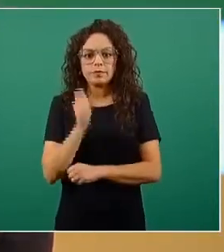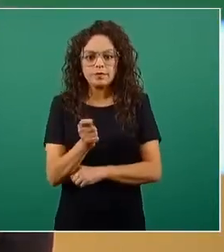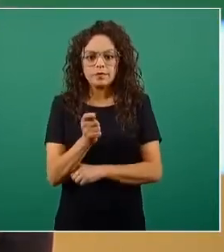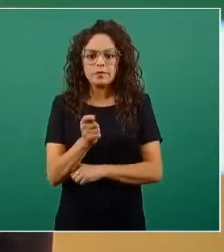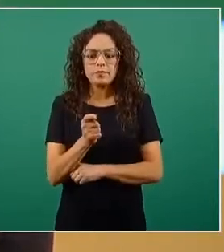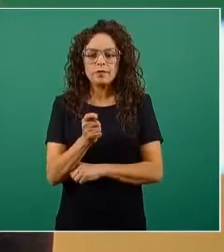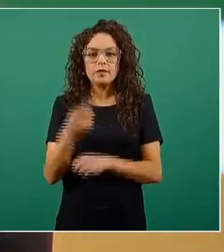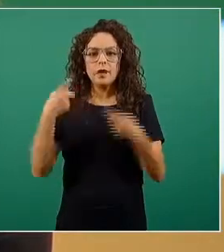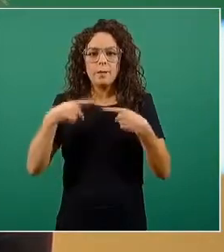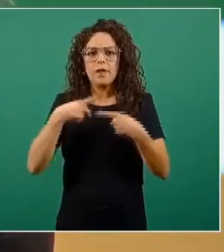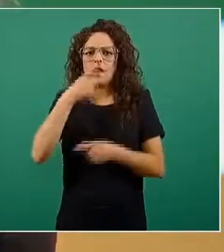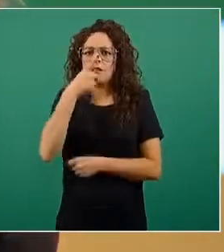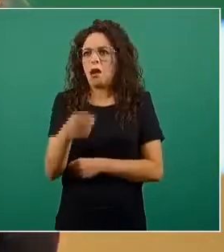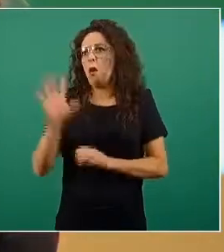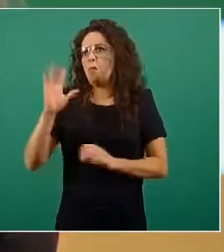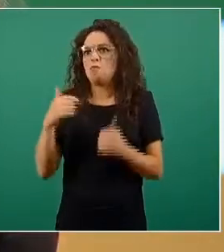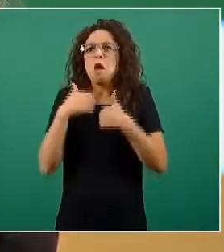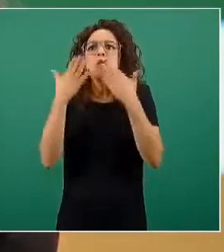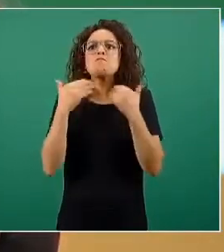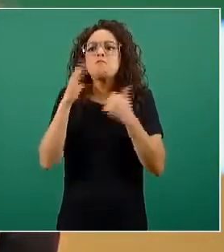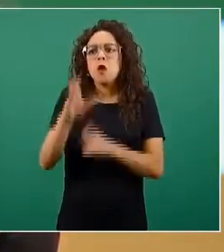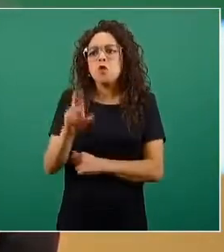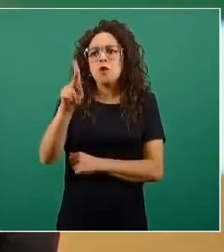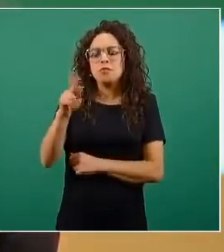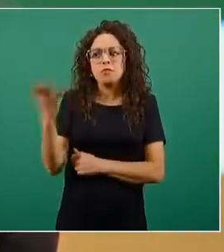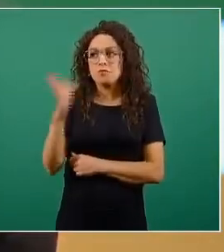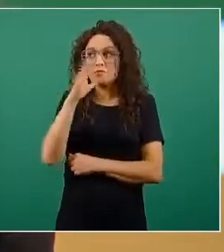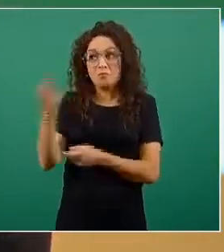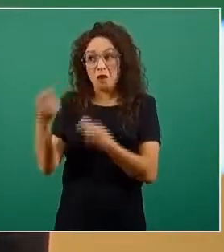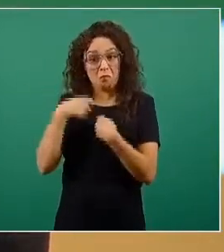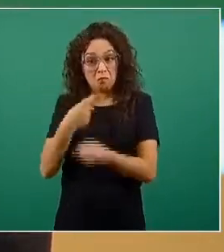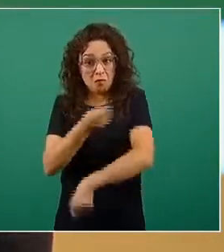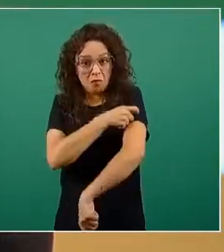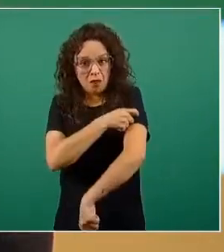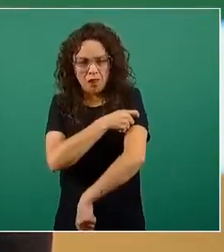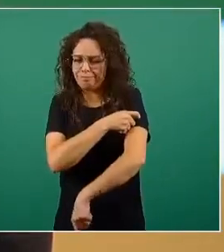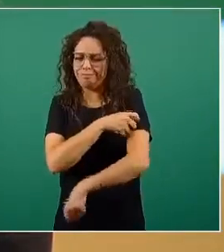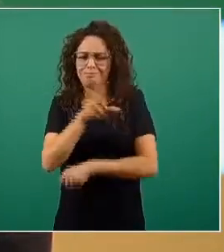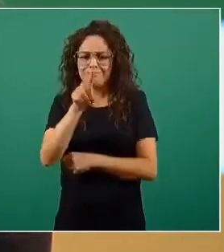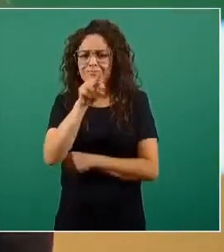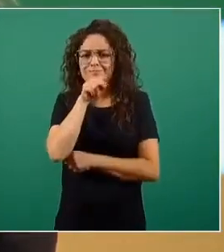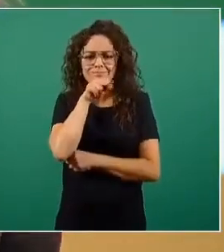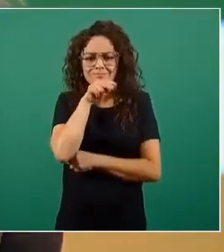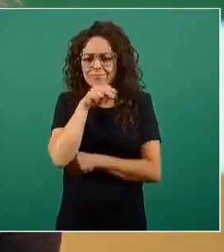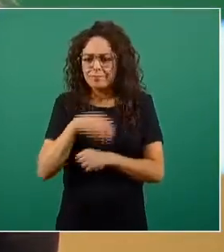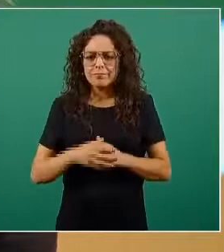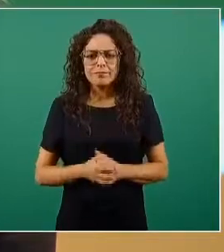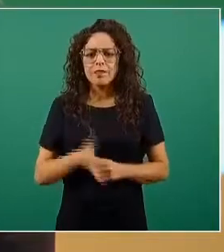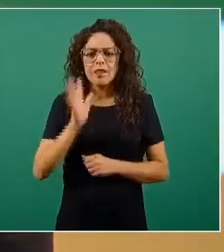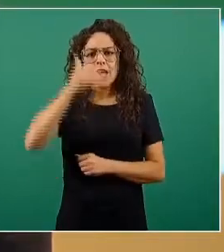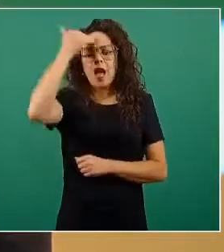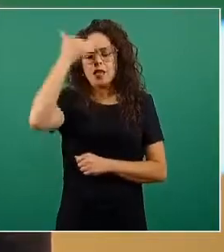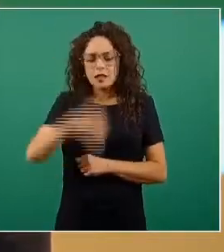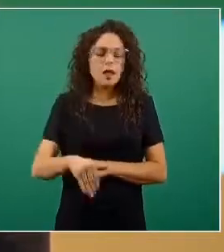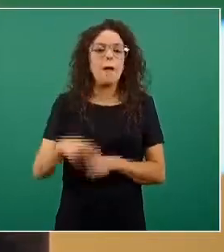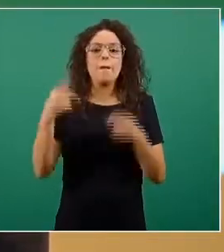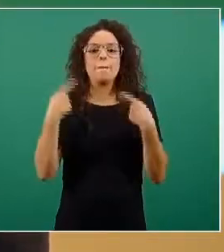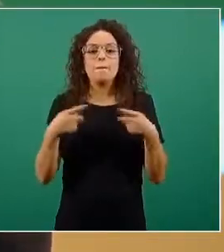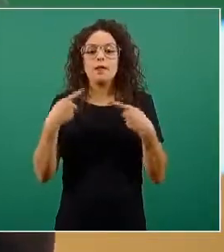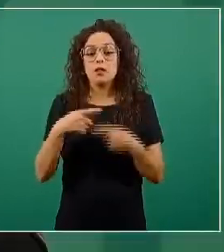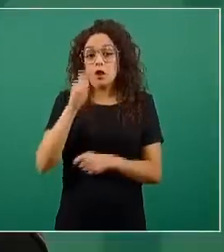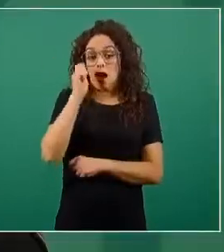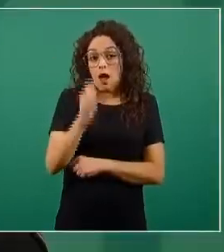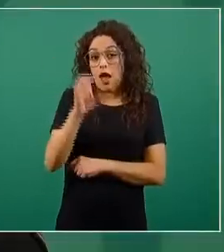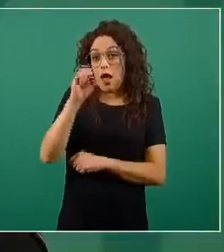algo que he identificado en redes sociales, no podrán ser vacunados. Esto no es así. Sabemos claramente que una persona con un estatus